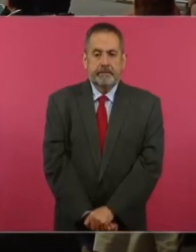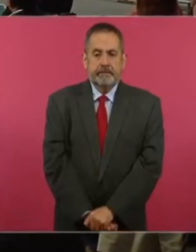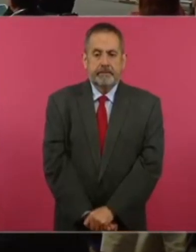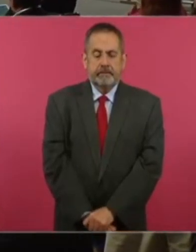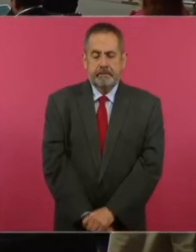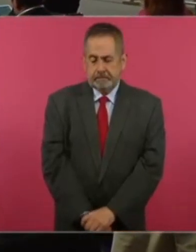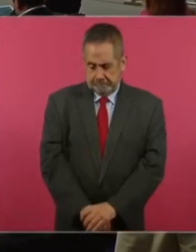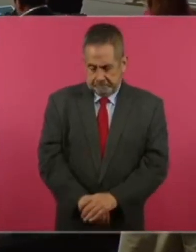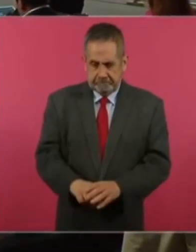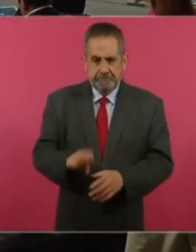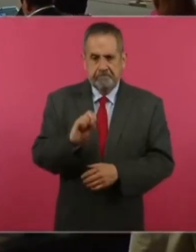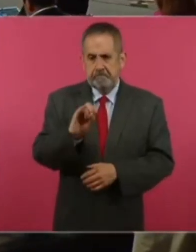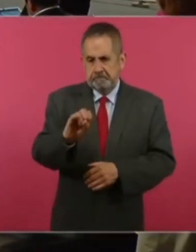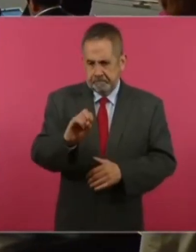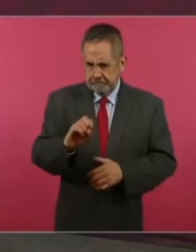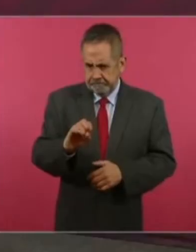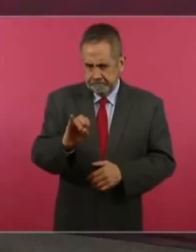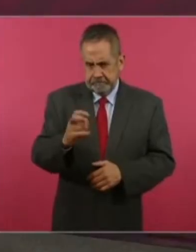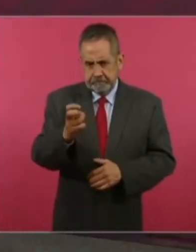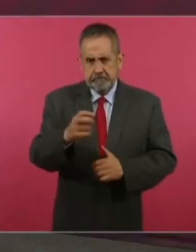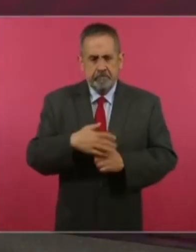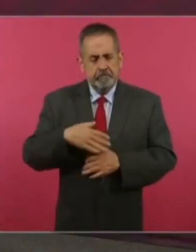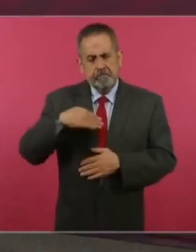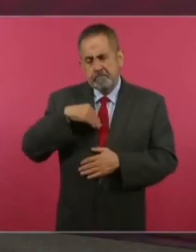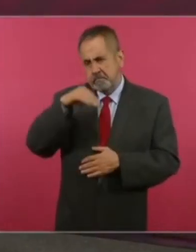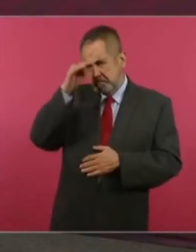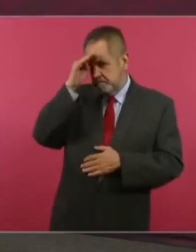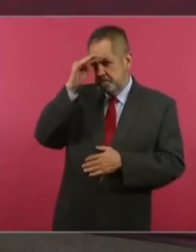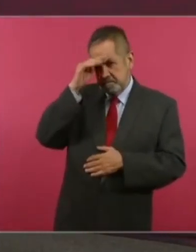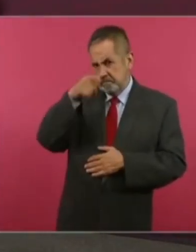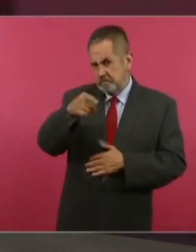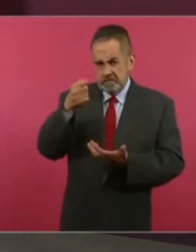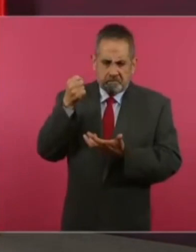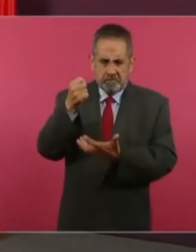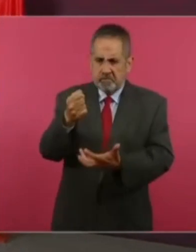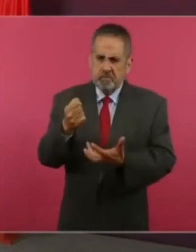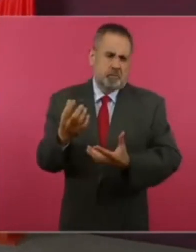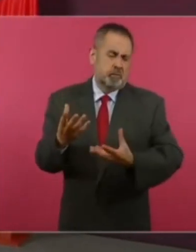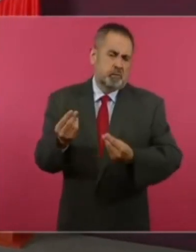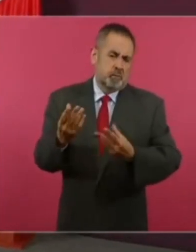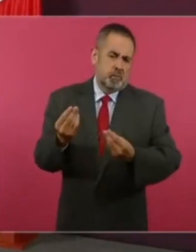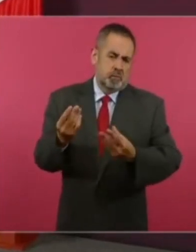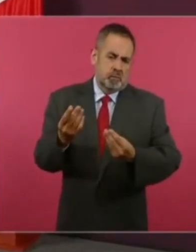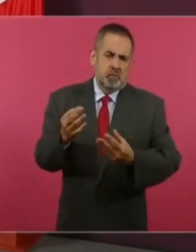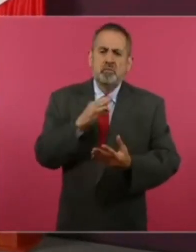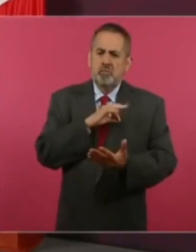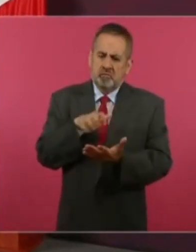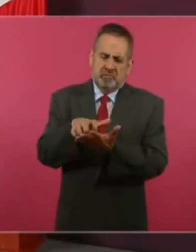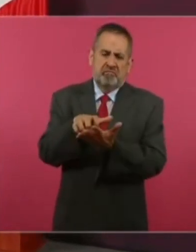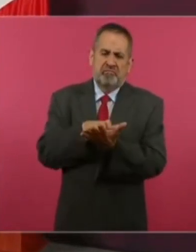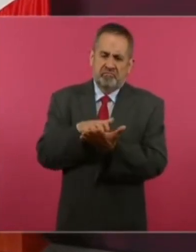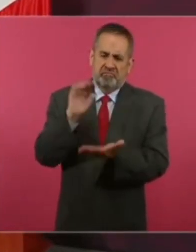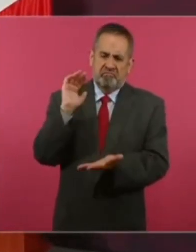Sí, sí, yo considero que es mucho y que podría ahorrarse.